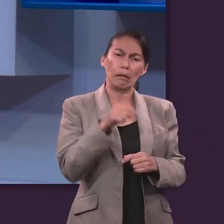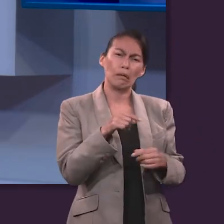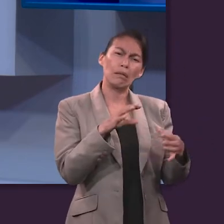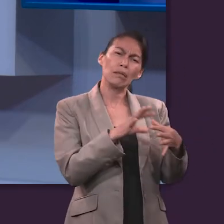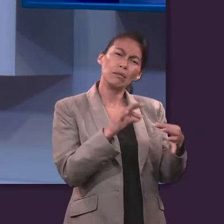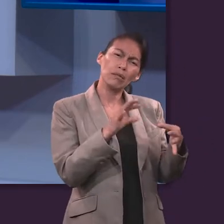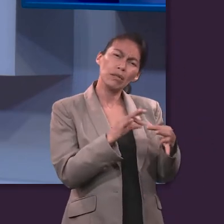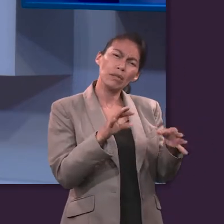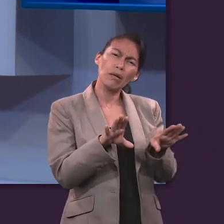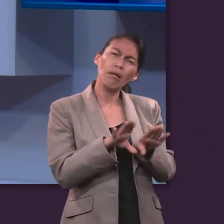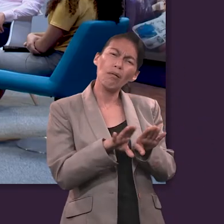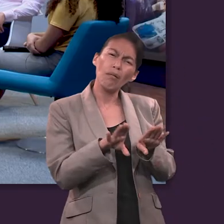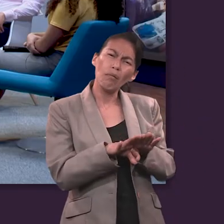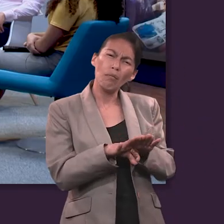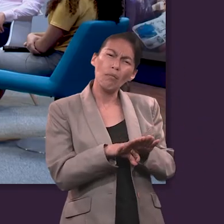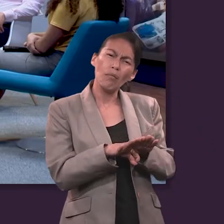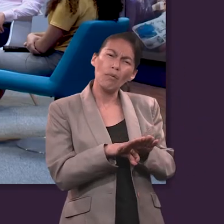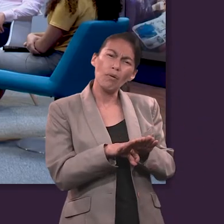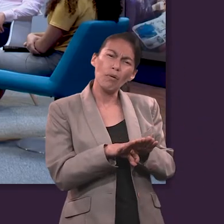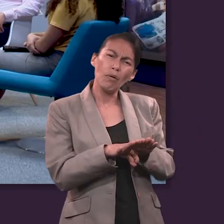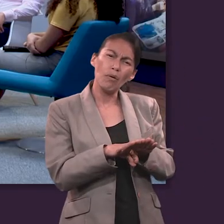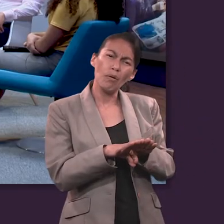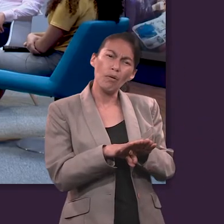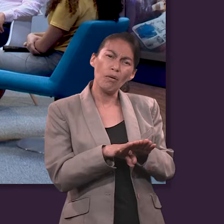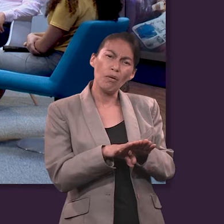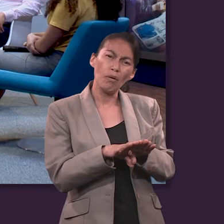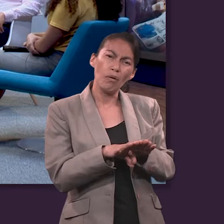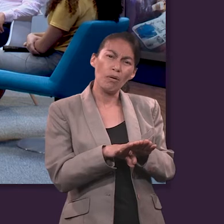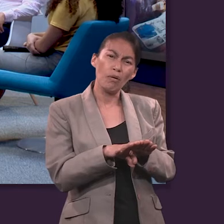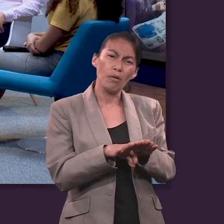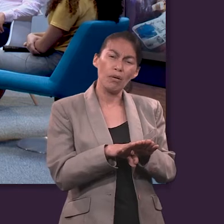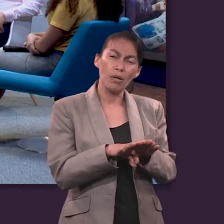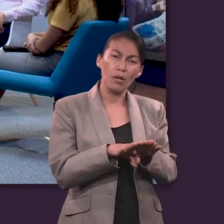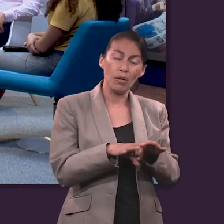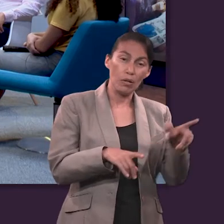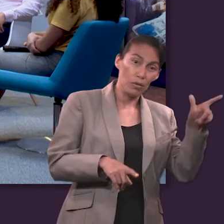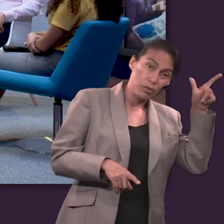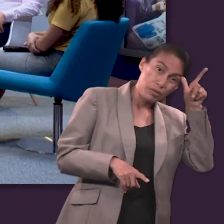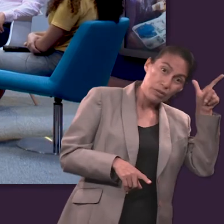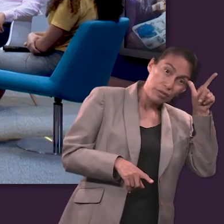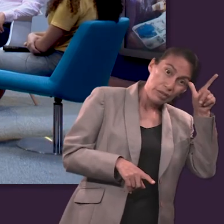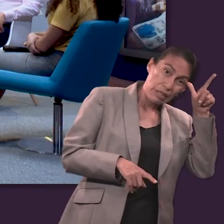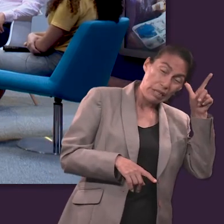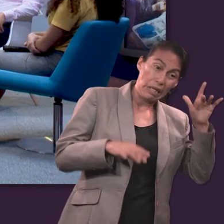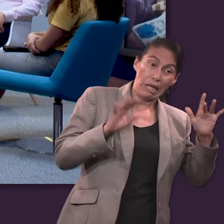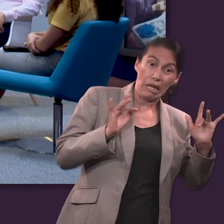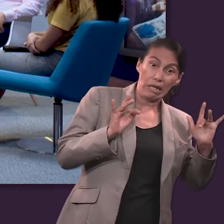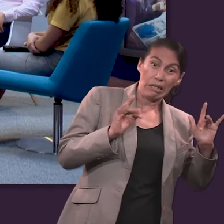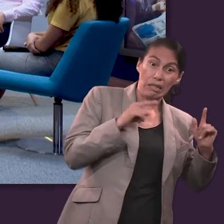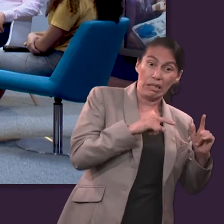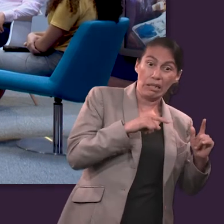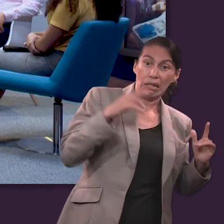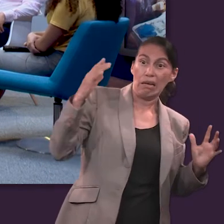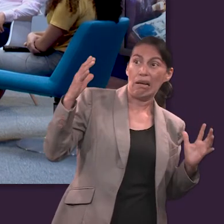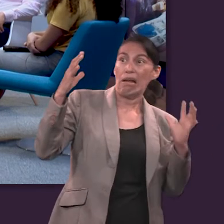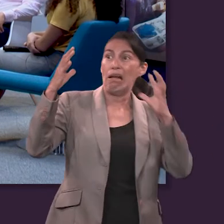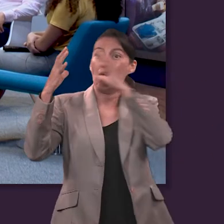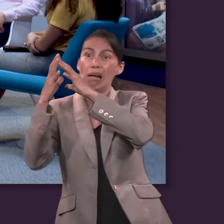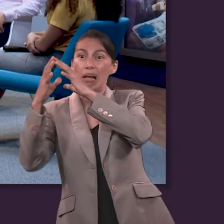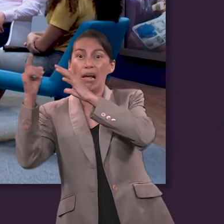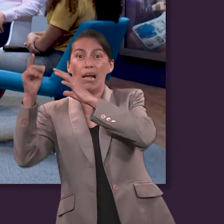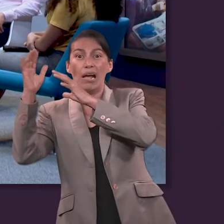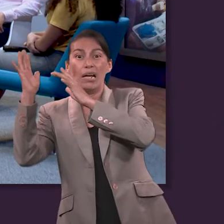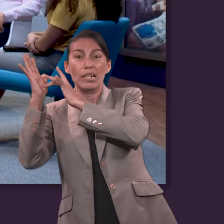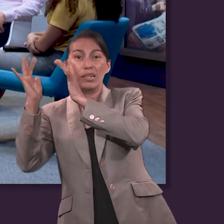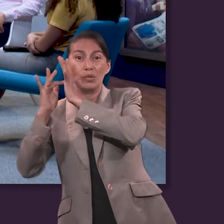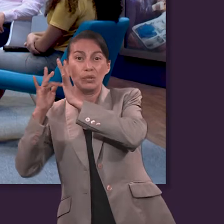capítulo nos describe el estallido de una gran batalla donde participan Lucifer y sus ángeles y Jesús y